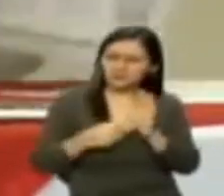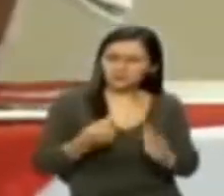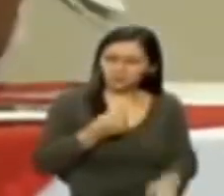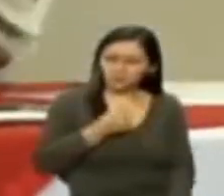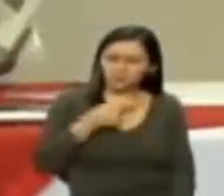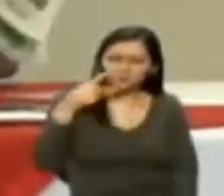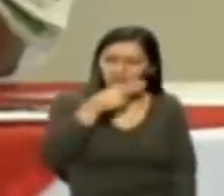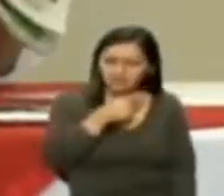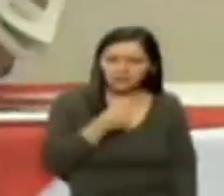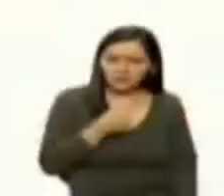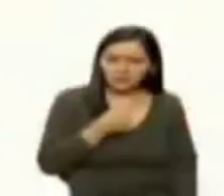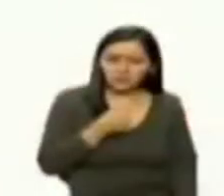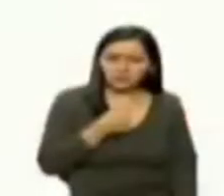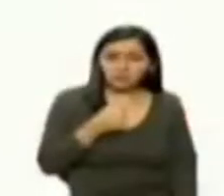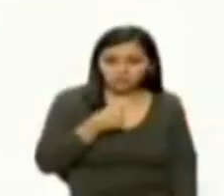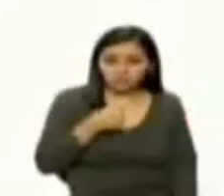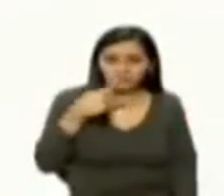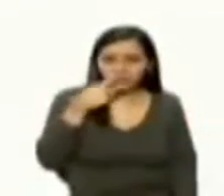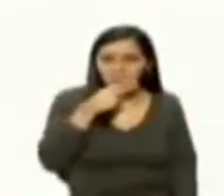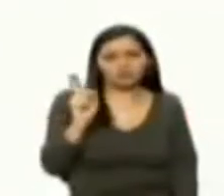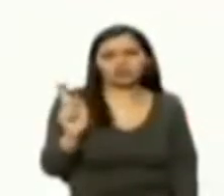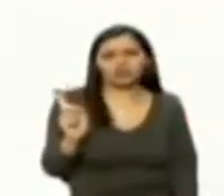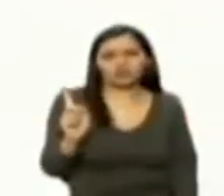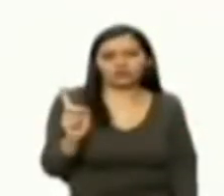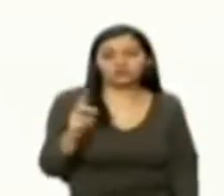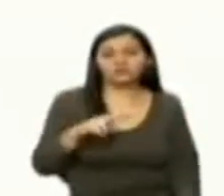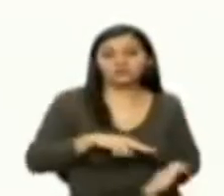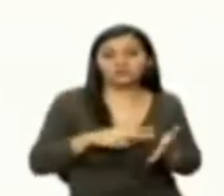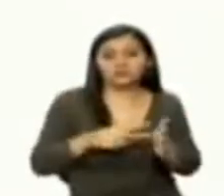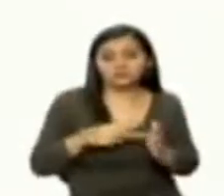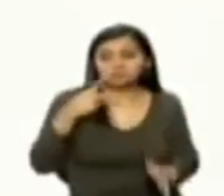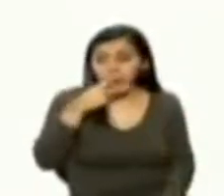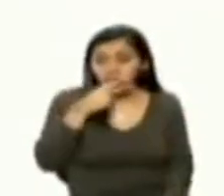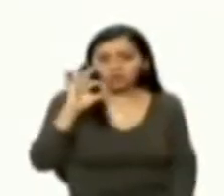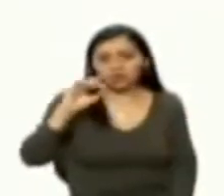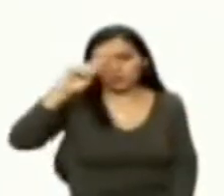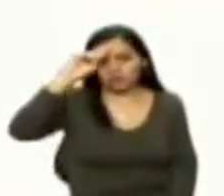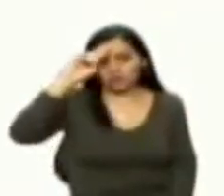mentiroso a mí. Yo no miento. Los mentirosos o ignorantes son esta gente.